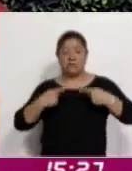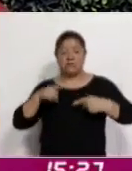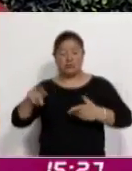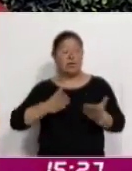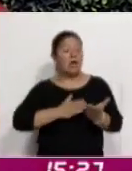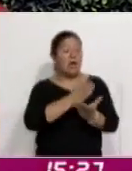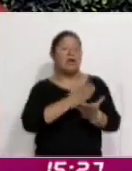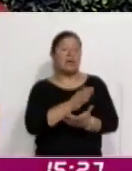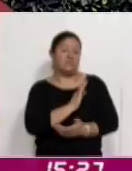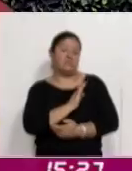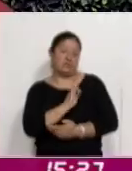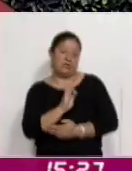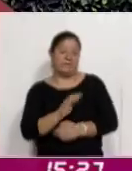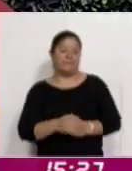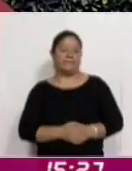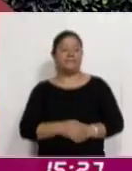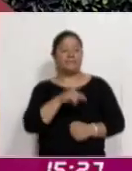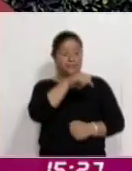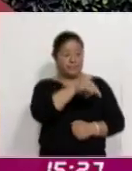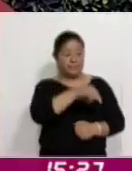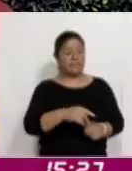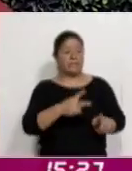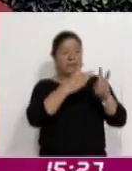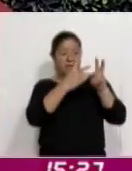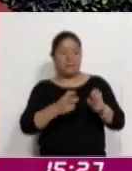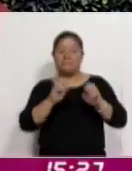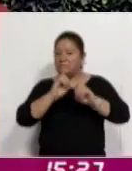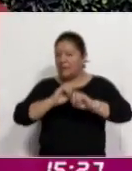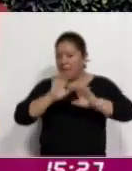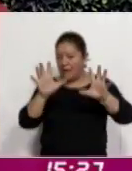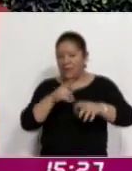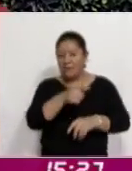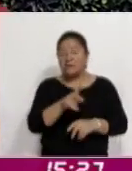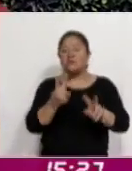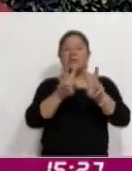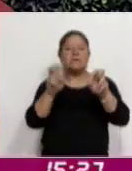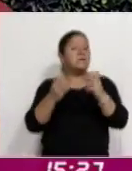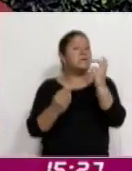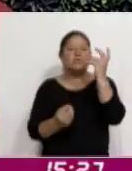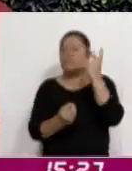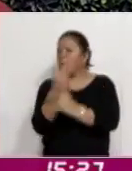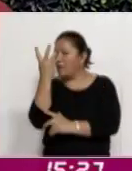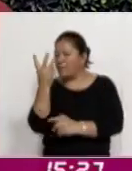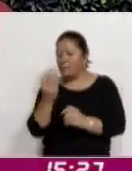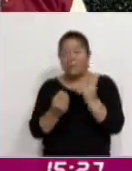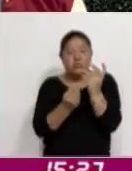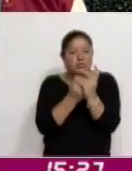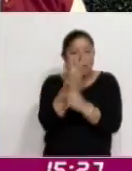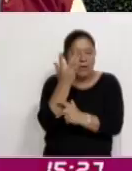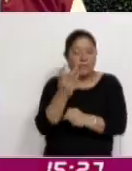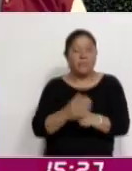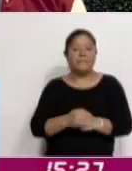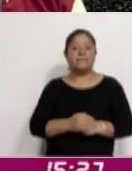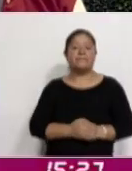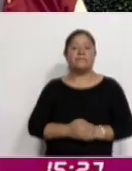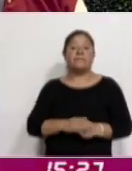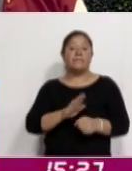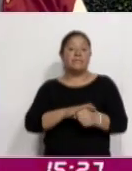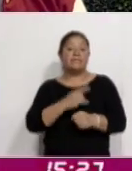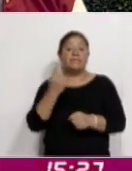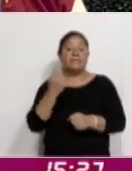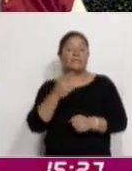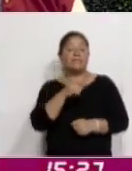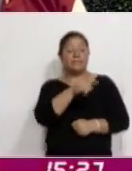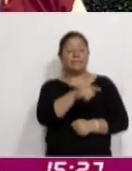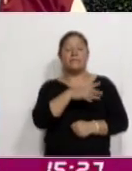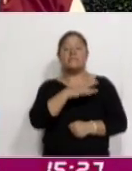en la plataforma. Y pues, obviamente es un tema de innovación por el detalle de las,